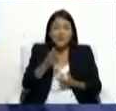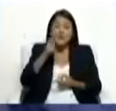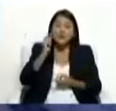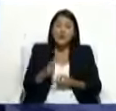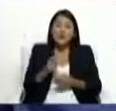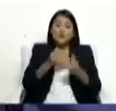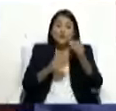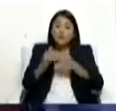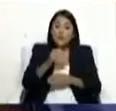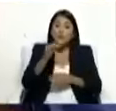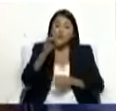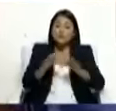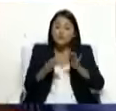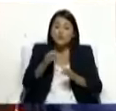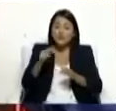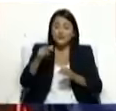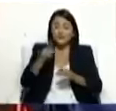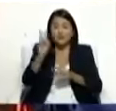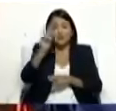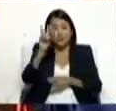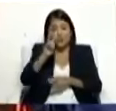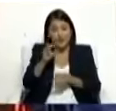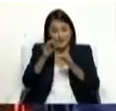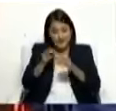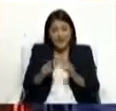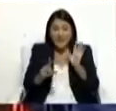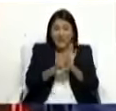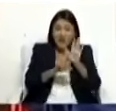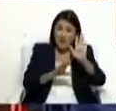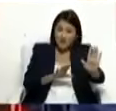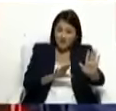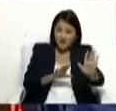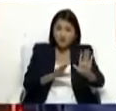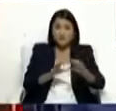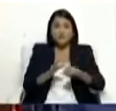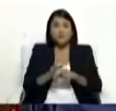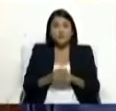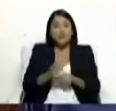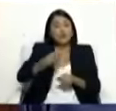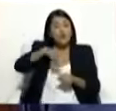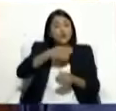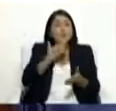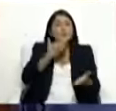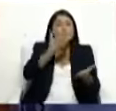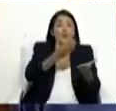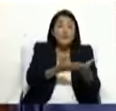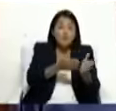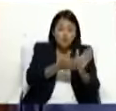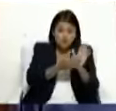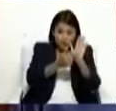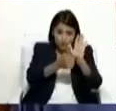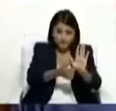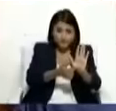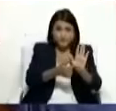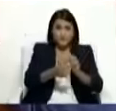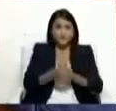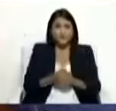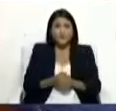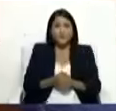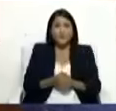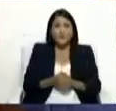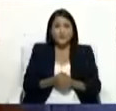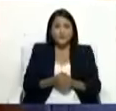República Bolivariana de Venezuela. Y muy por el contrario, amparados en lo que aquí dice, le pedimos al Tribunal Supremo de Justicia, que es el